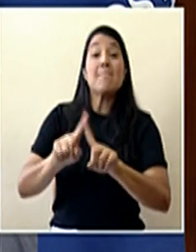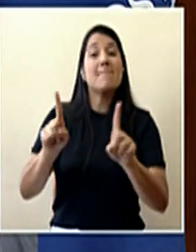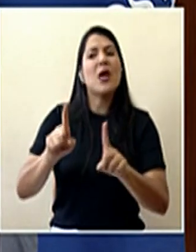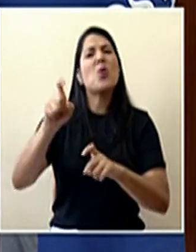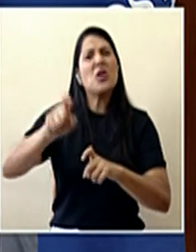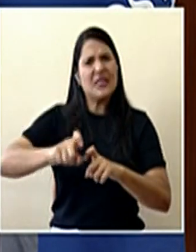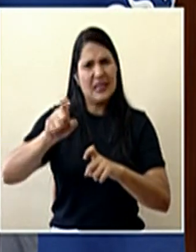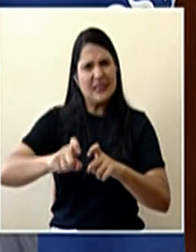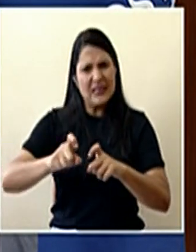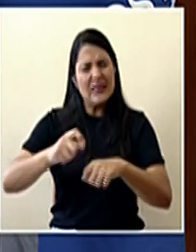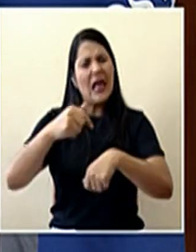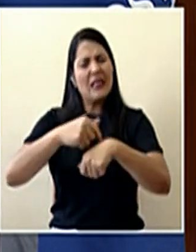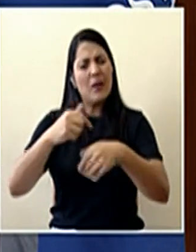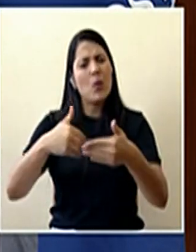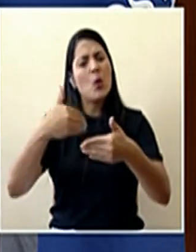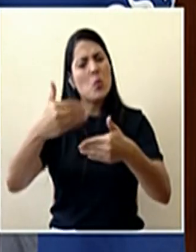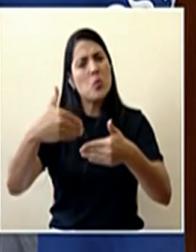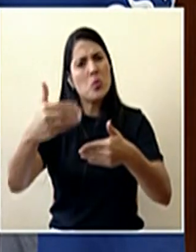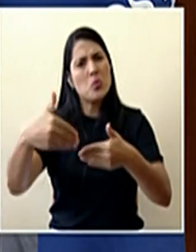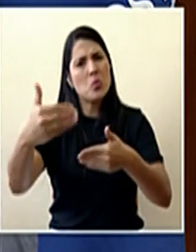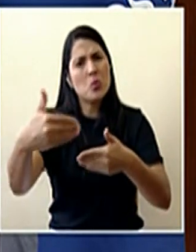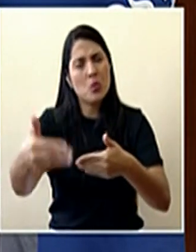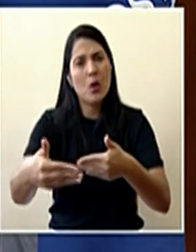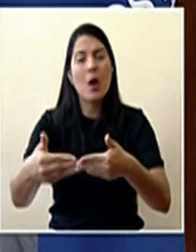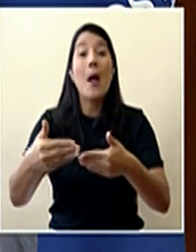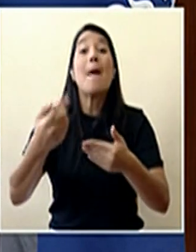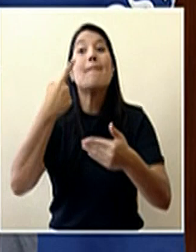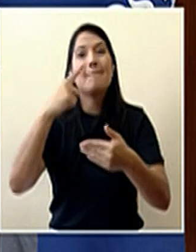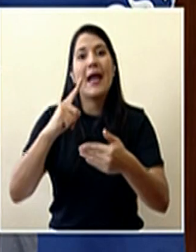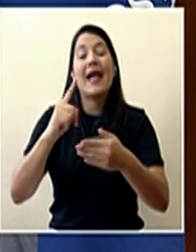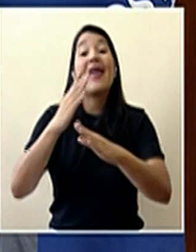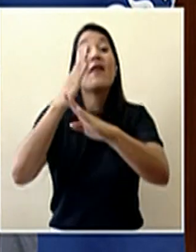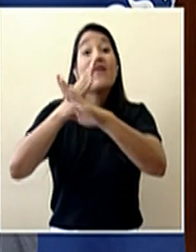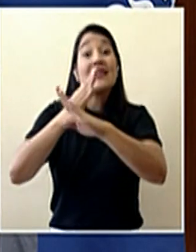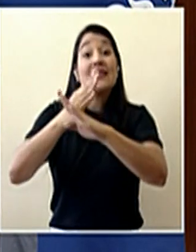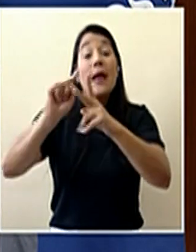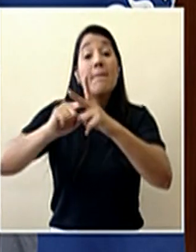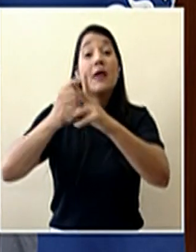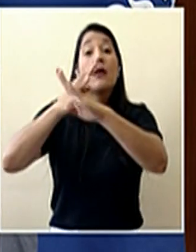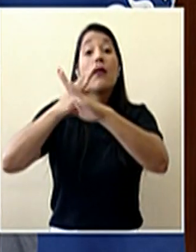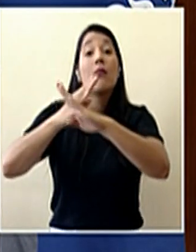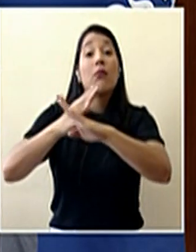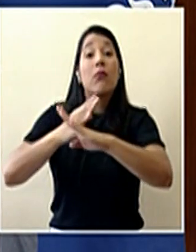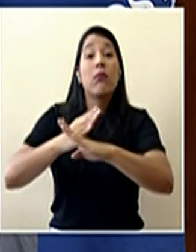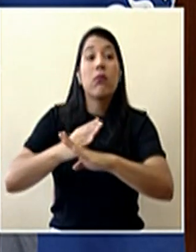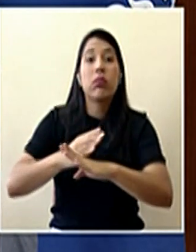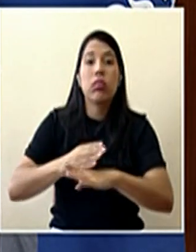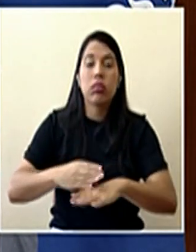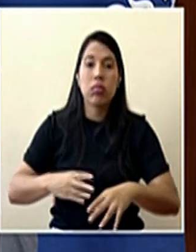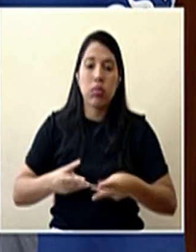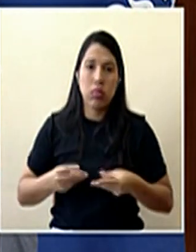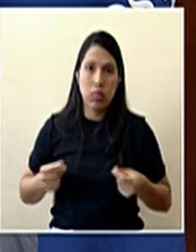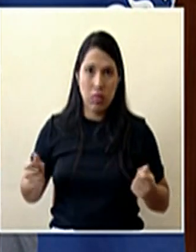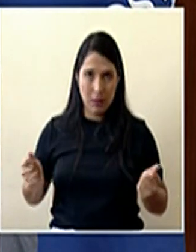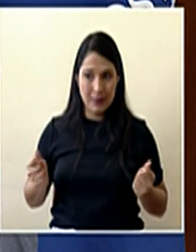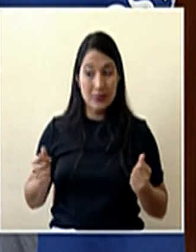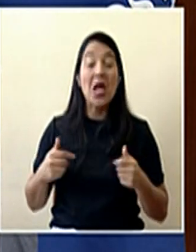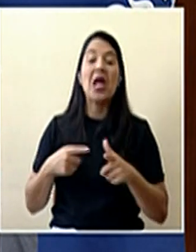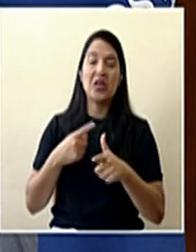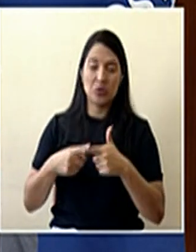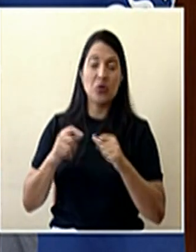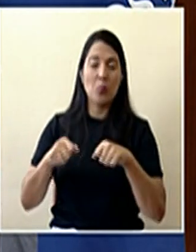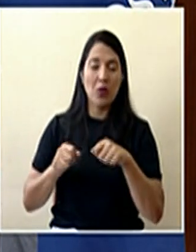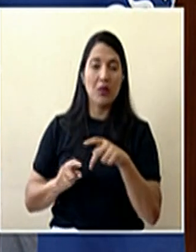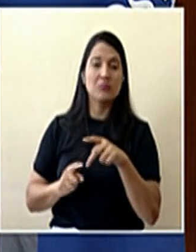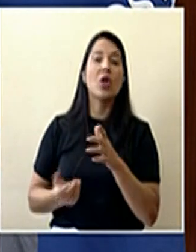incluso para que el nivel de defensas en el cuerpo empiece a disminuir. Lo que se ha notado en algunos pacientes más bien que se pensaba que